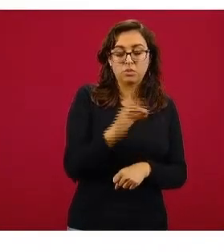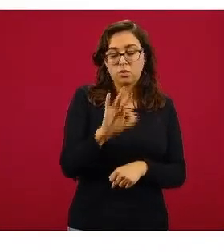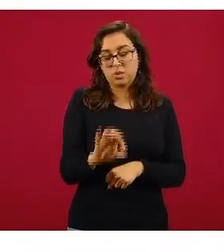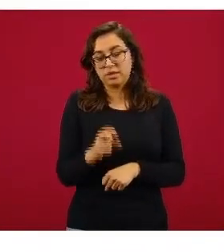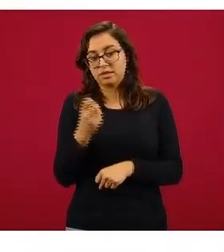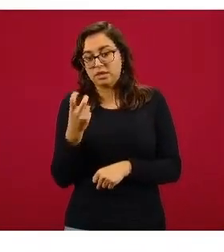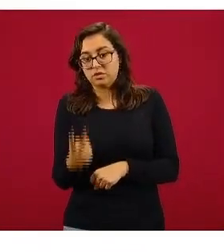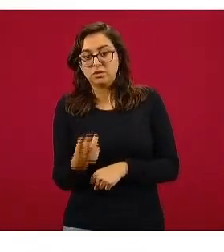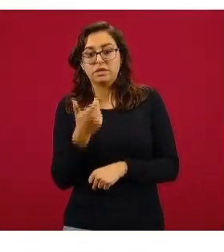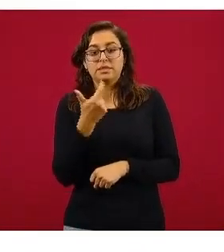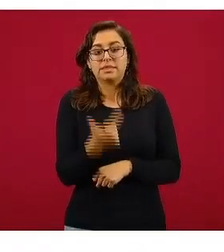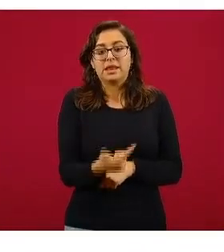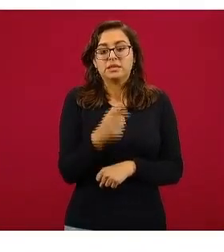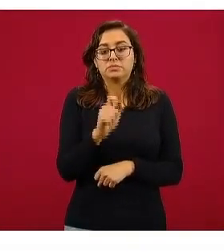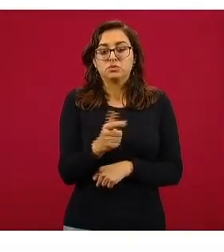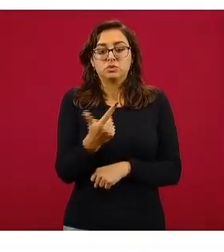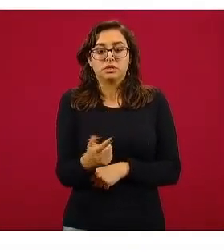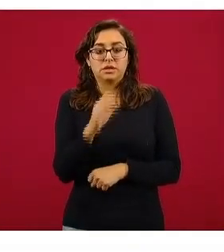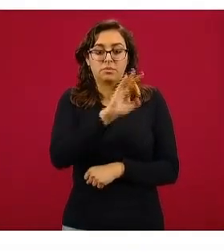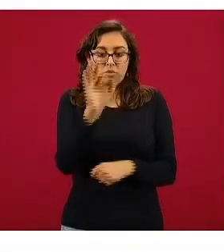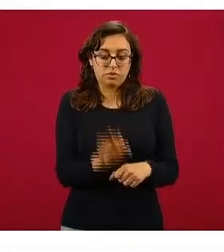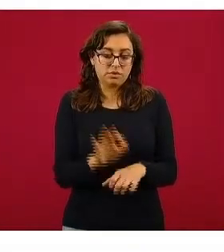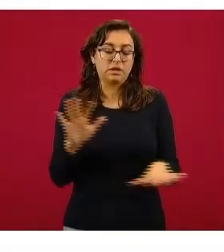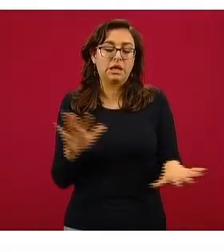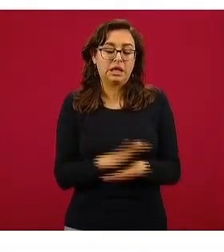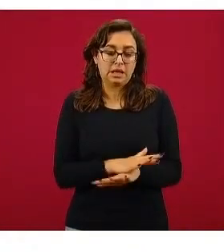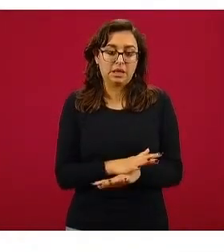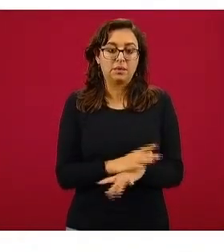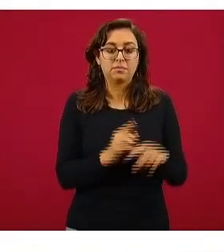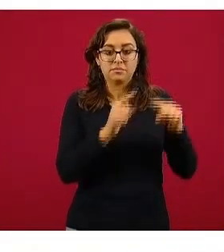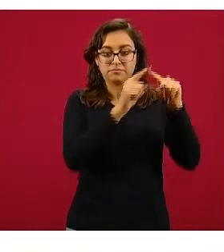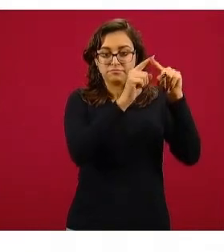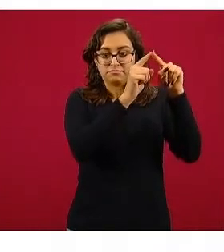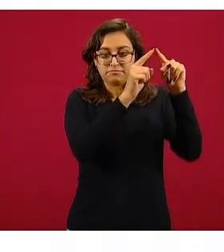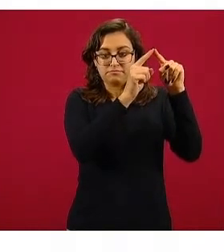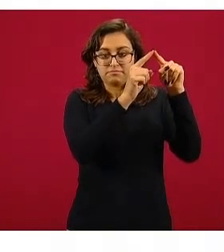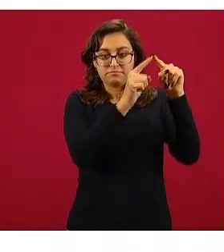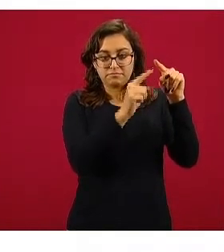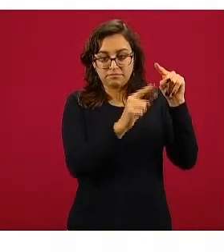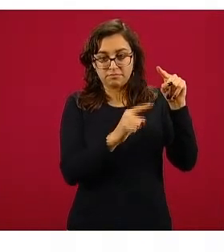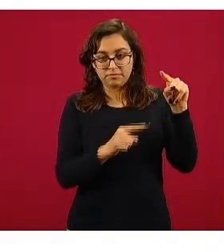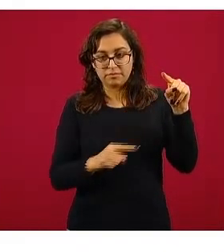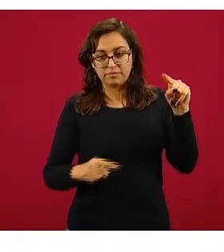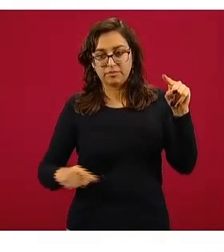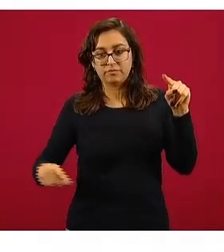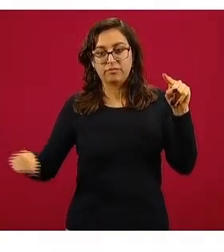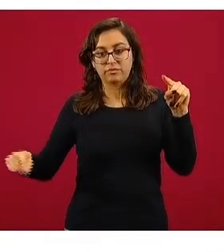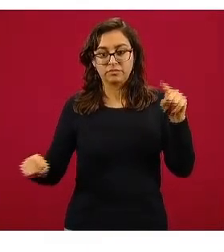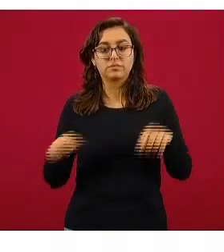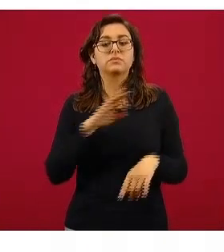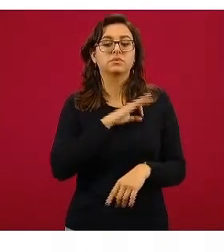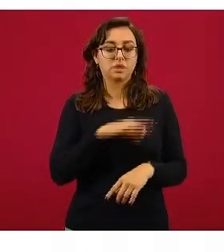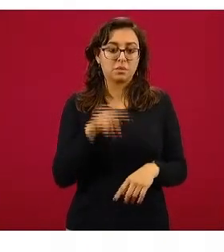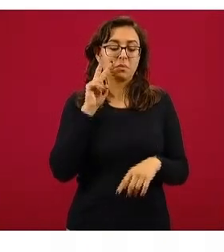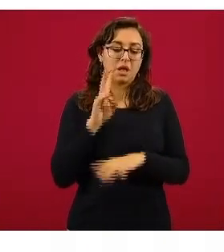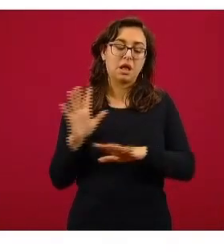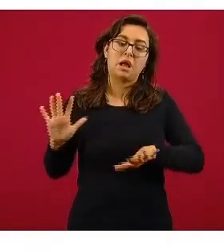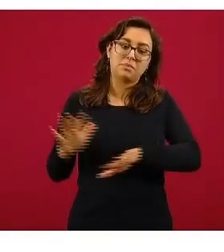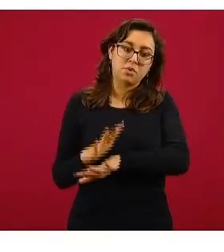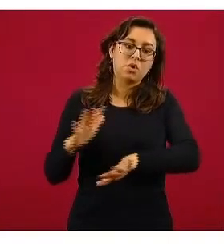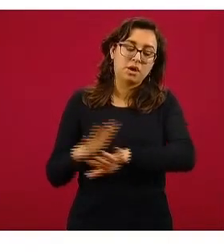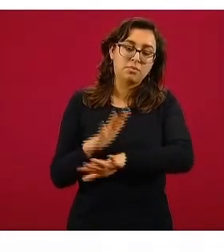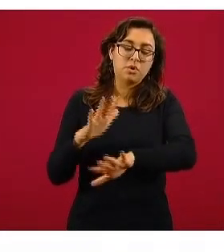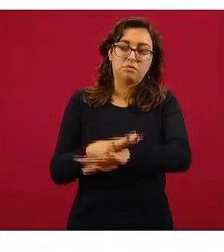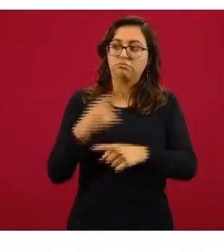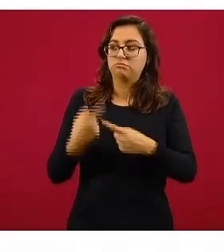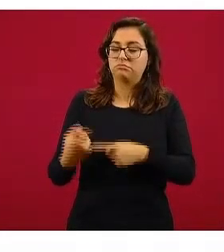es de 3.7%, y en la línea podemos ver la tendencia exponencial que estos cambios han tenido desde que